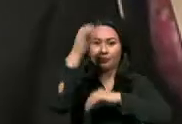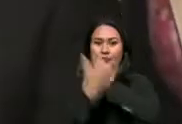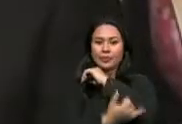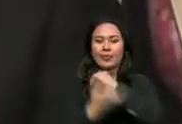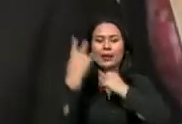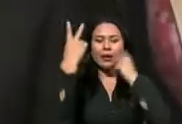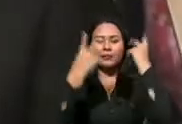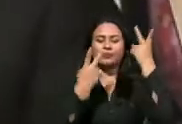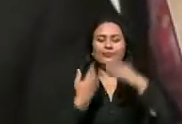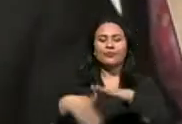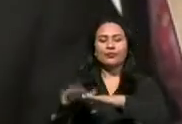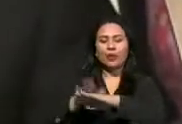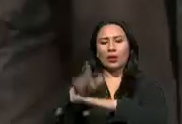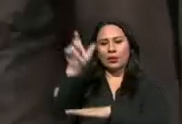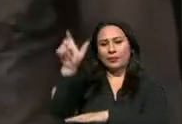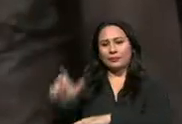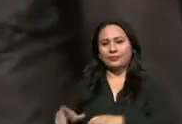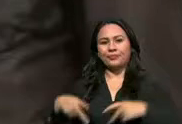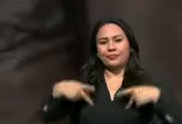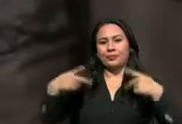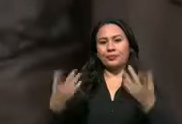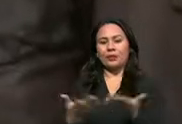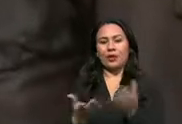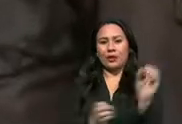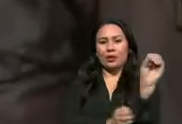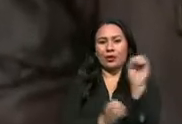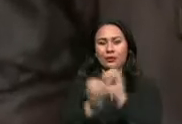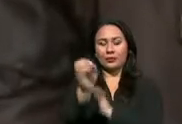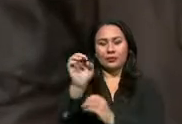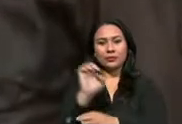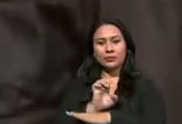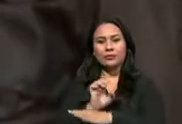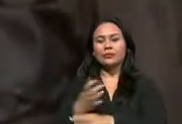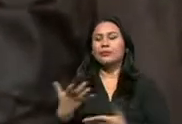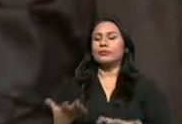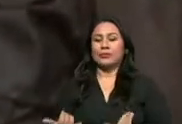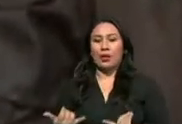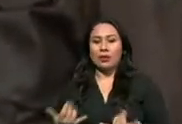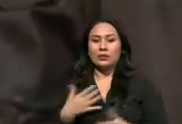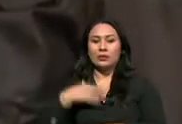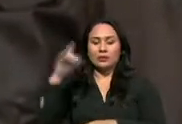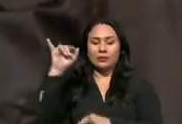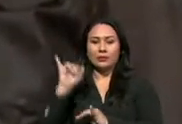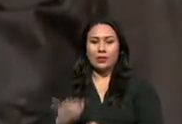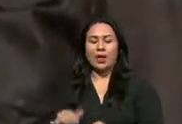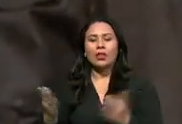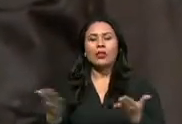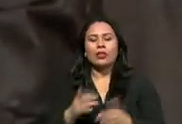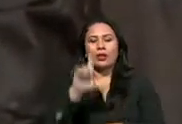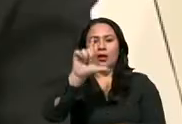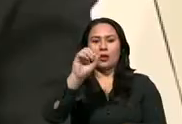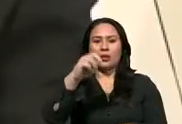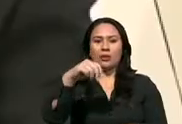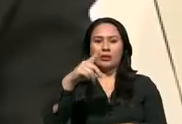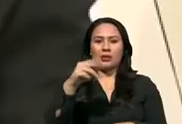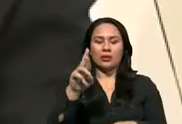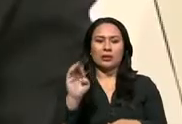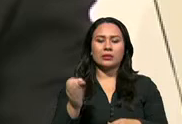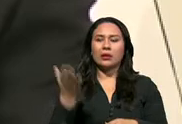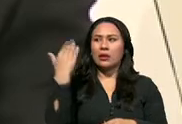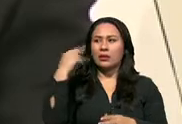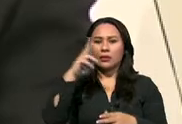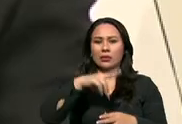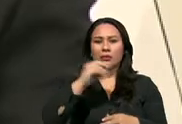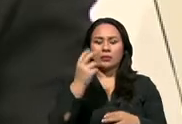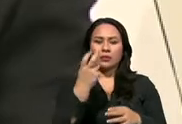a la situación de Julian Assange, quien se encuentra asilado en la Embajada de Ecuador en Londres desde el 2012. Jamás he estado